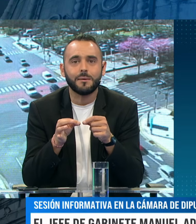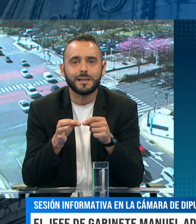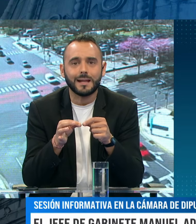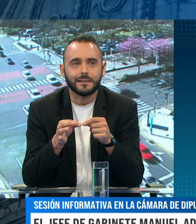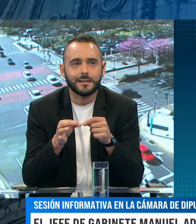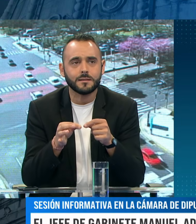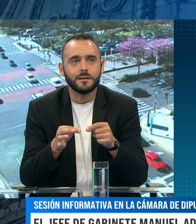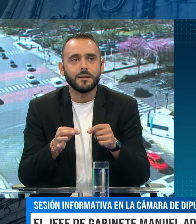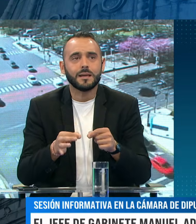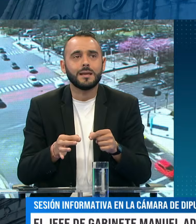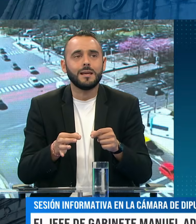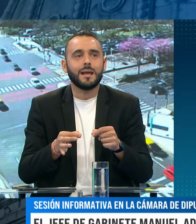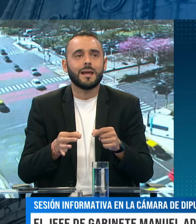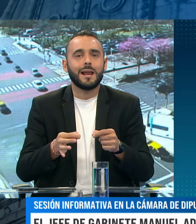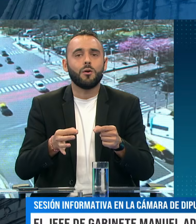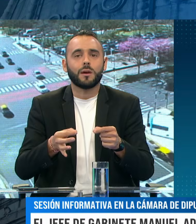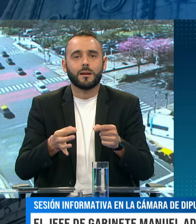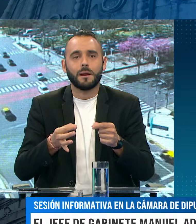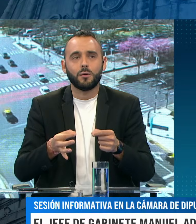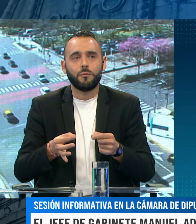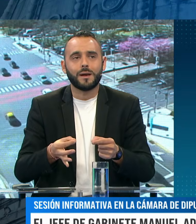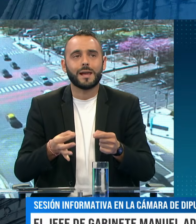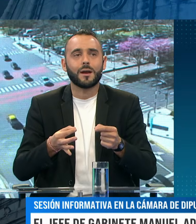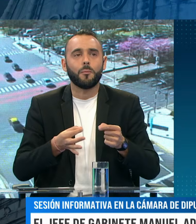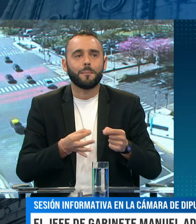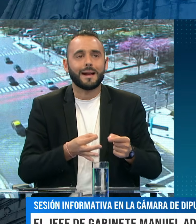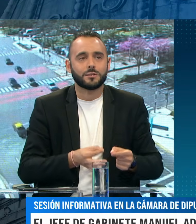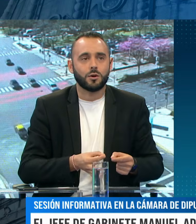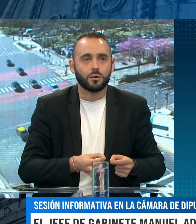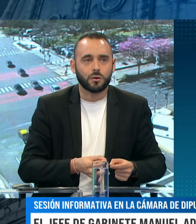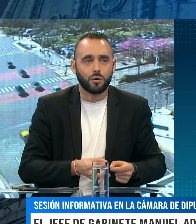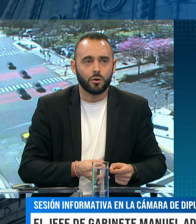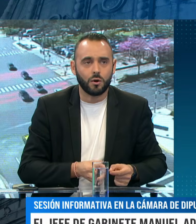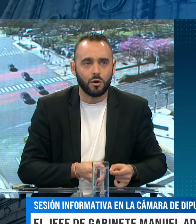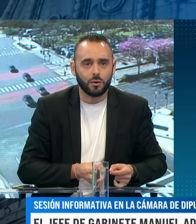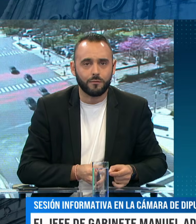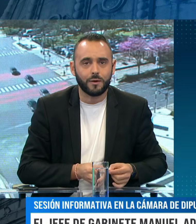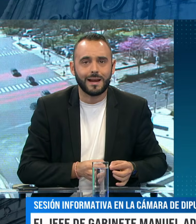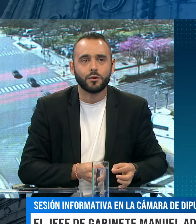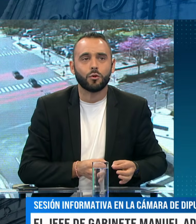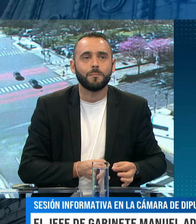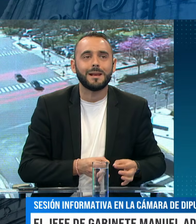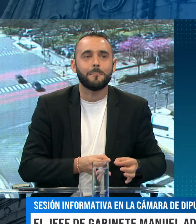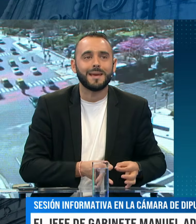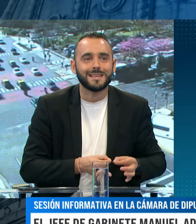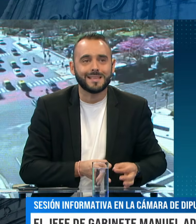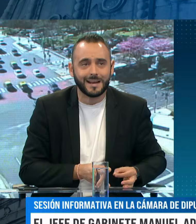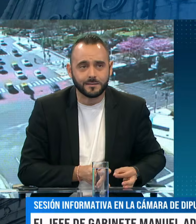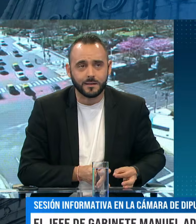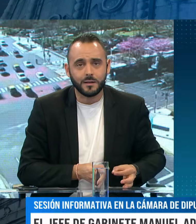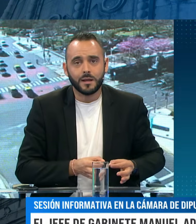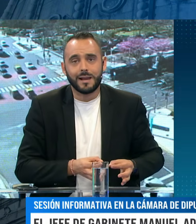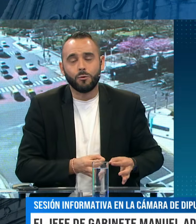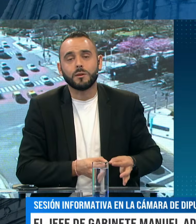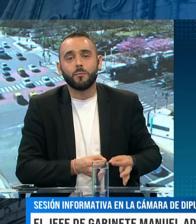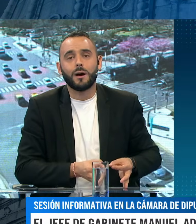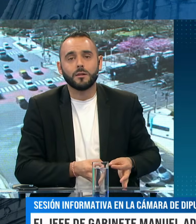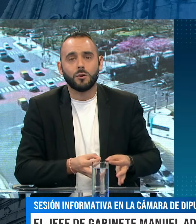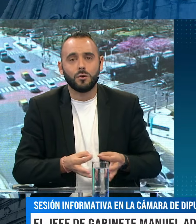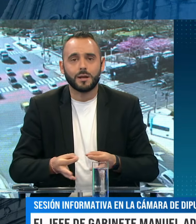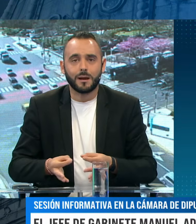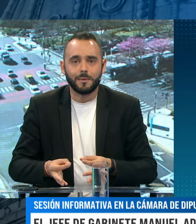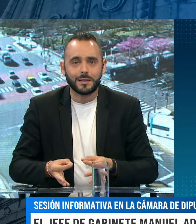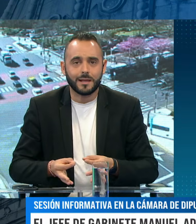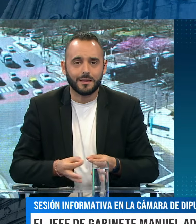100.000 habitantes. Y él lo que remarcó fue que en comparación con lo que fue el año 2023, en el último